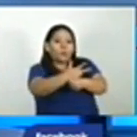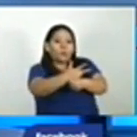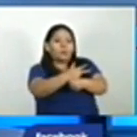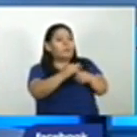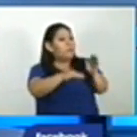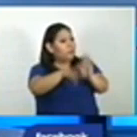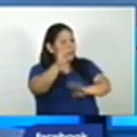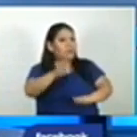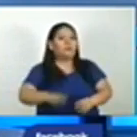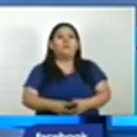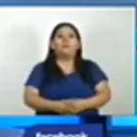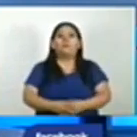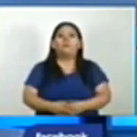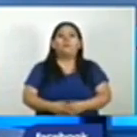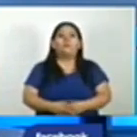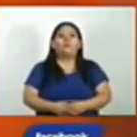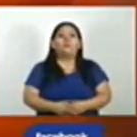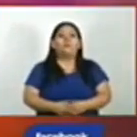mayoría.